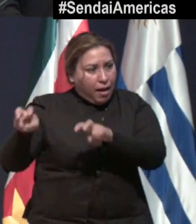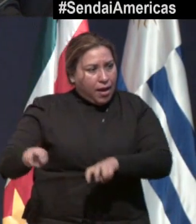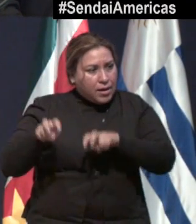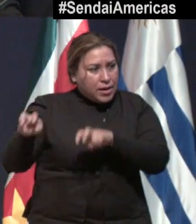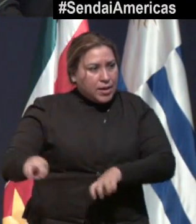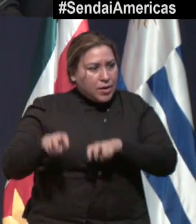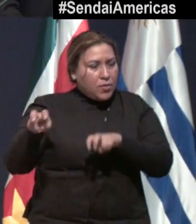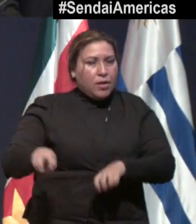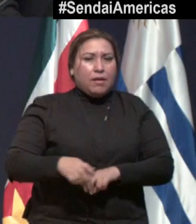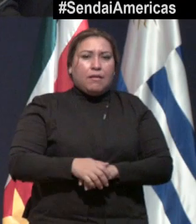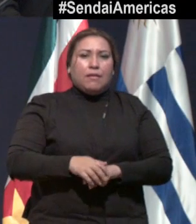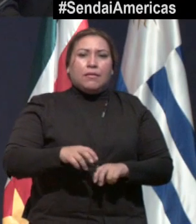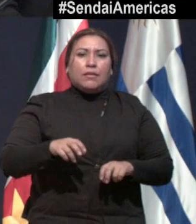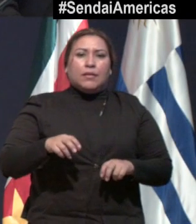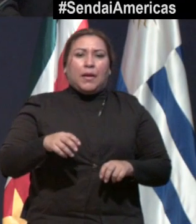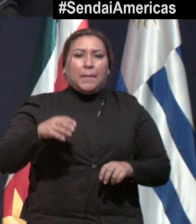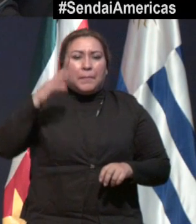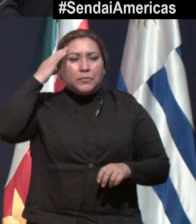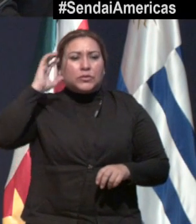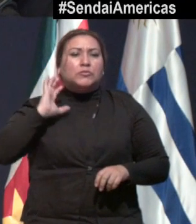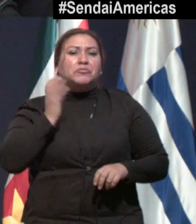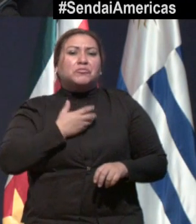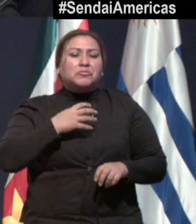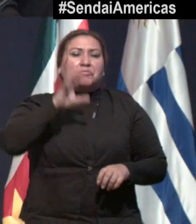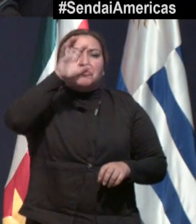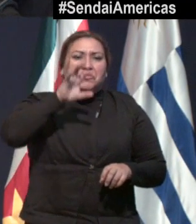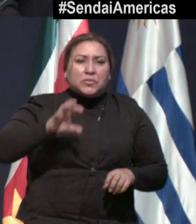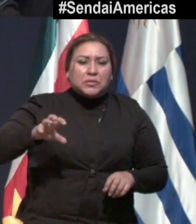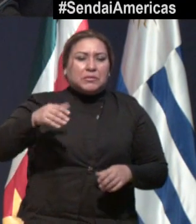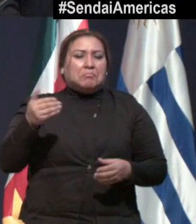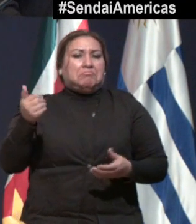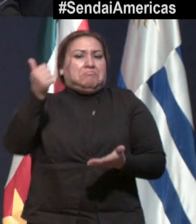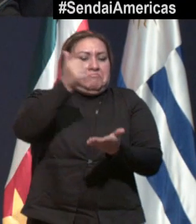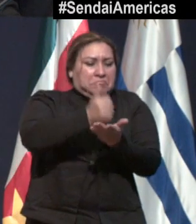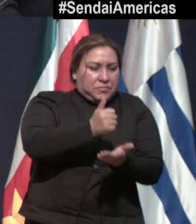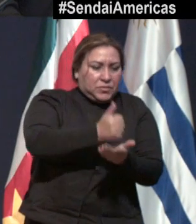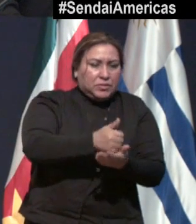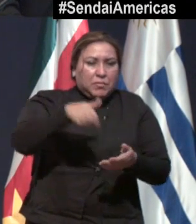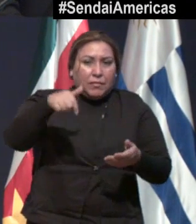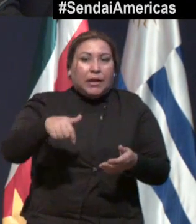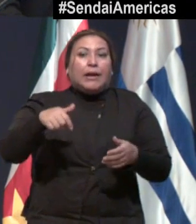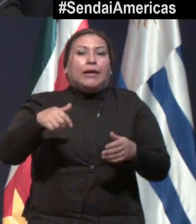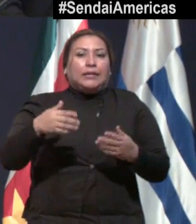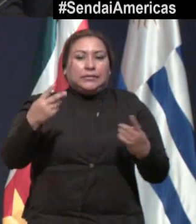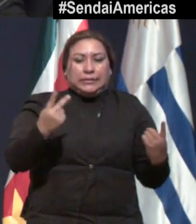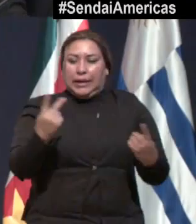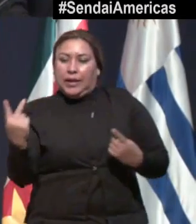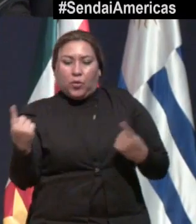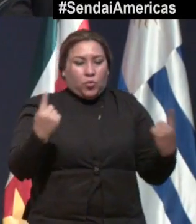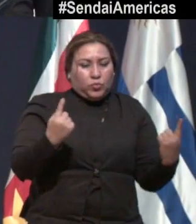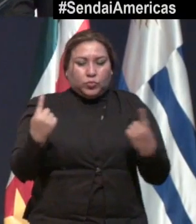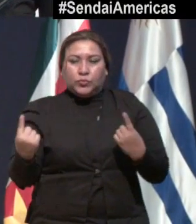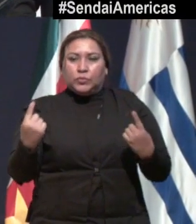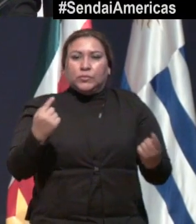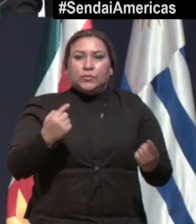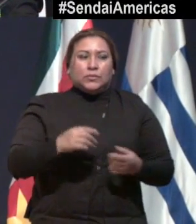seguridad nutricional en nuestros países. Consecuentemente, la participación de ustedes en esa sesión paralela también es